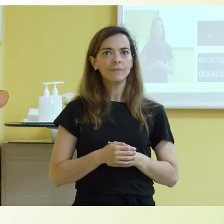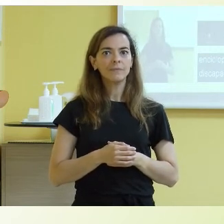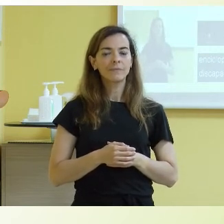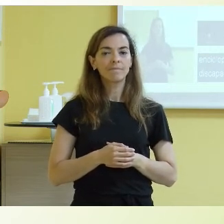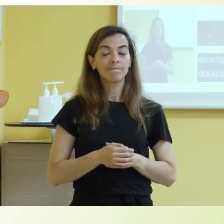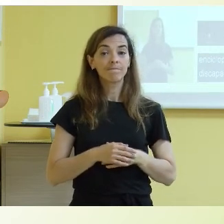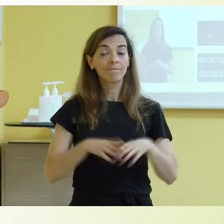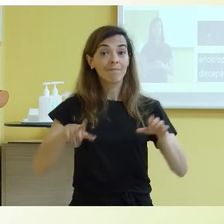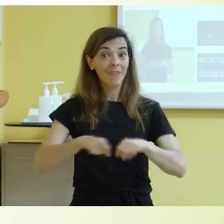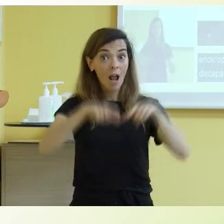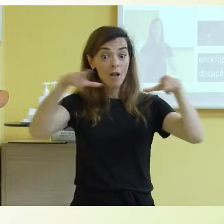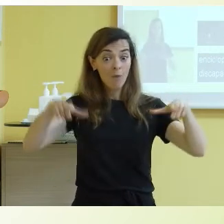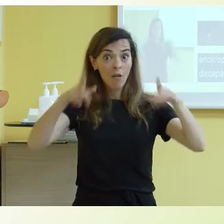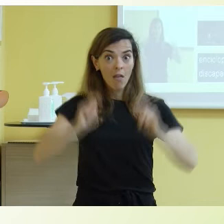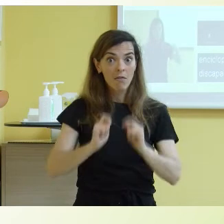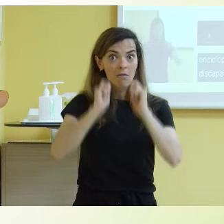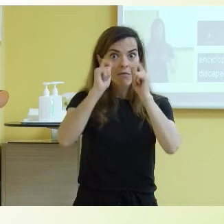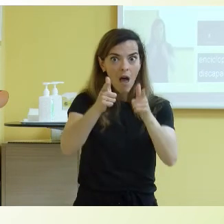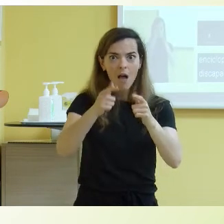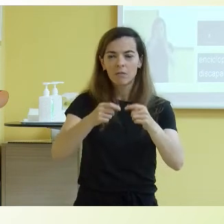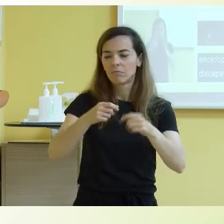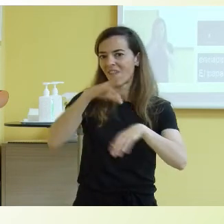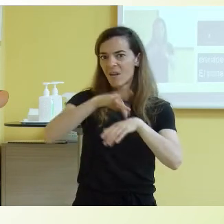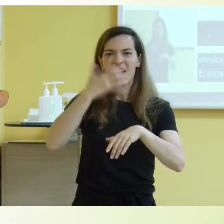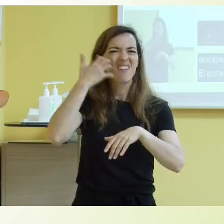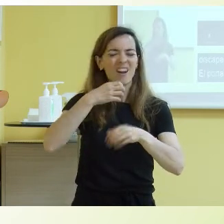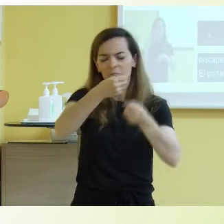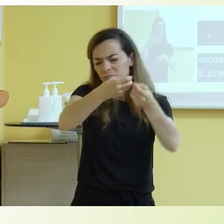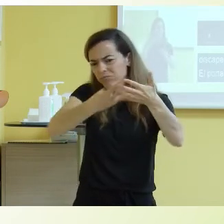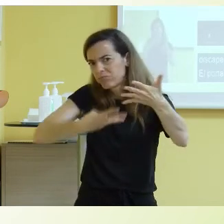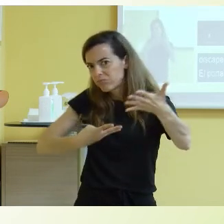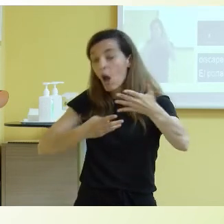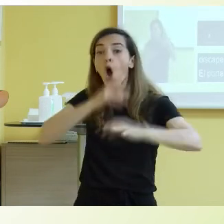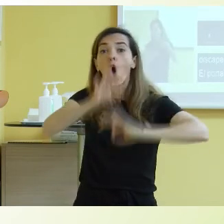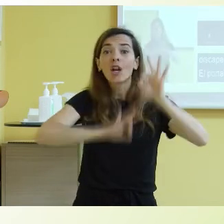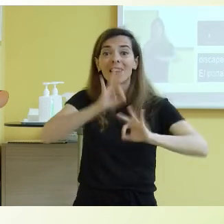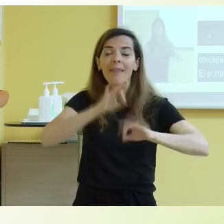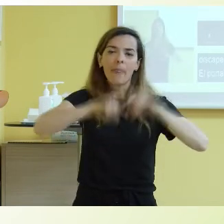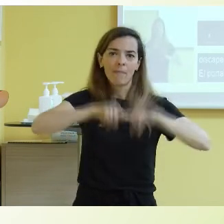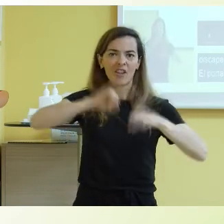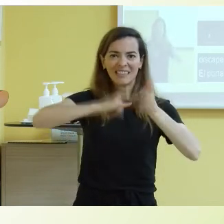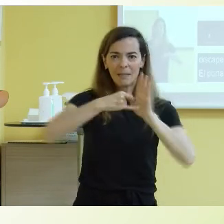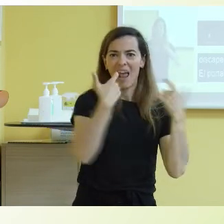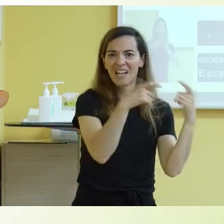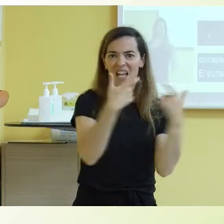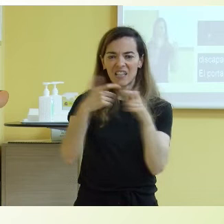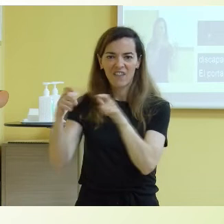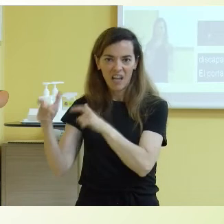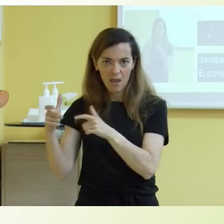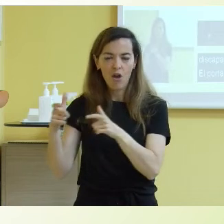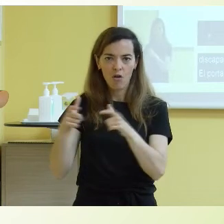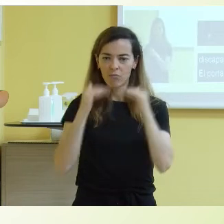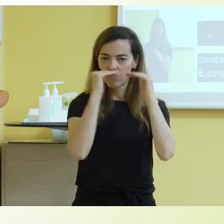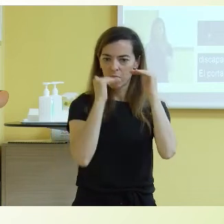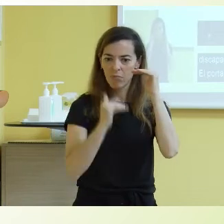El portal da acceso a un listado completo de enfermedades raras organizadas de acuerdo a un sistema de clasificación polijerárquico,